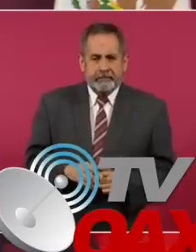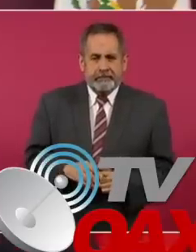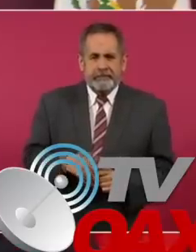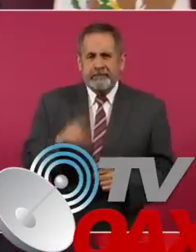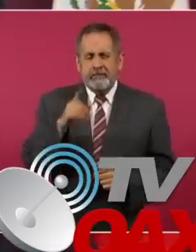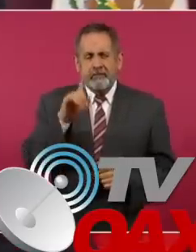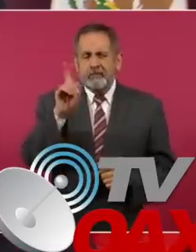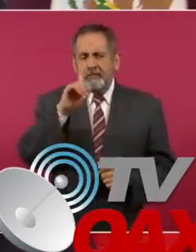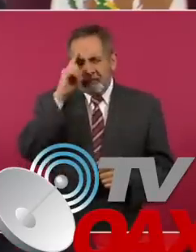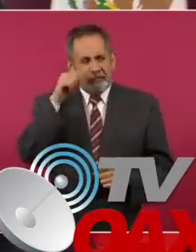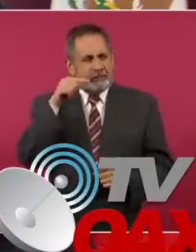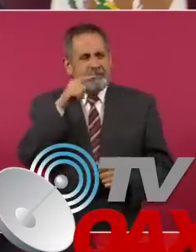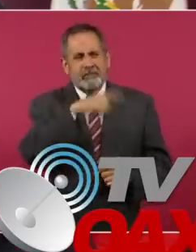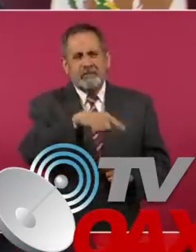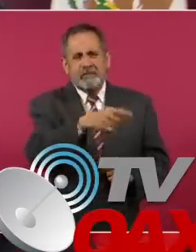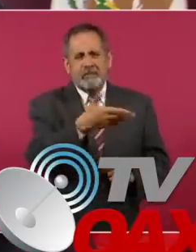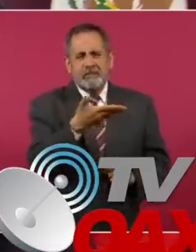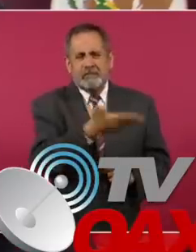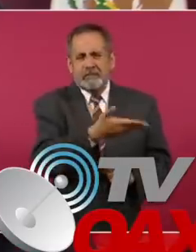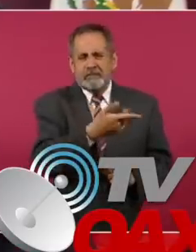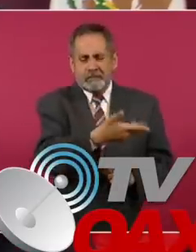pedían ellos los de